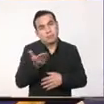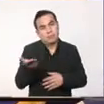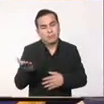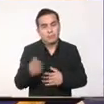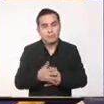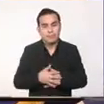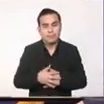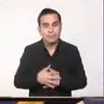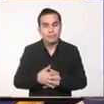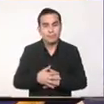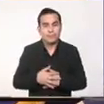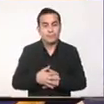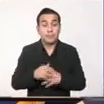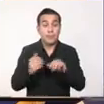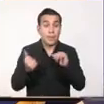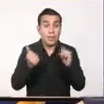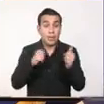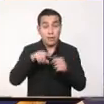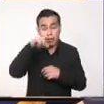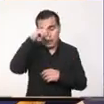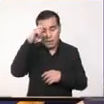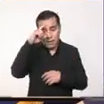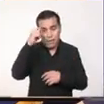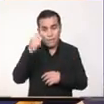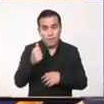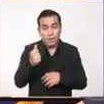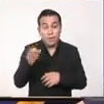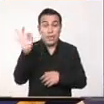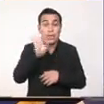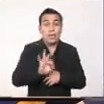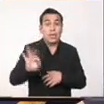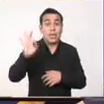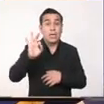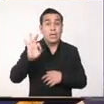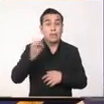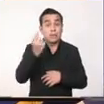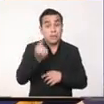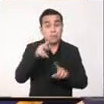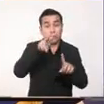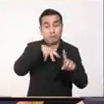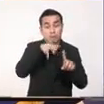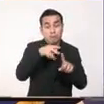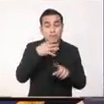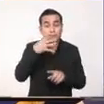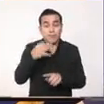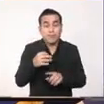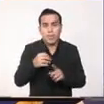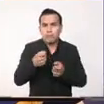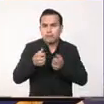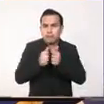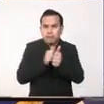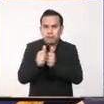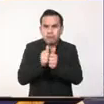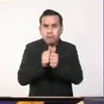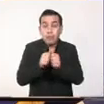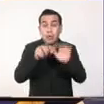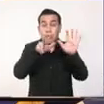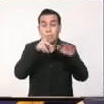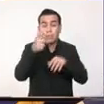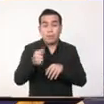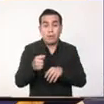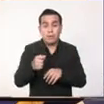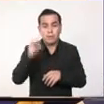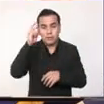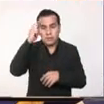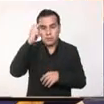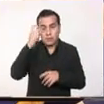cosas, dependerá si hace un buen trabajo o no, y dependerá si no hay mejores candidatos. Pero él va a tener que concursar, él solo fue electo por 8 meses, porque